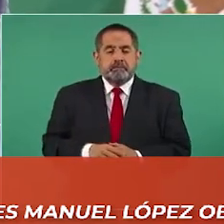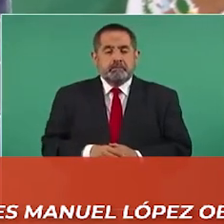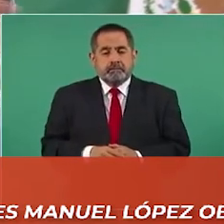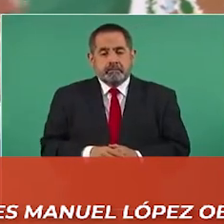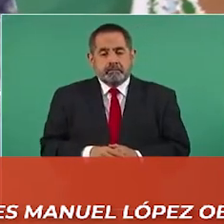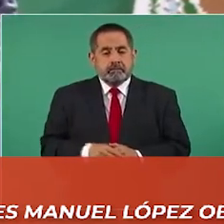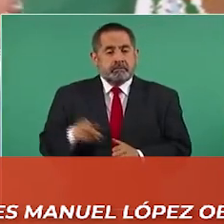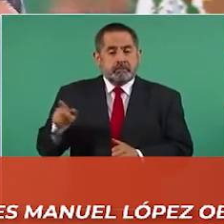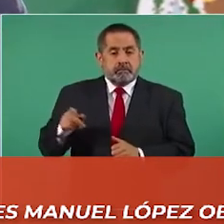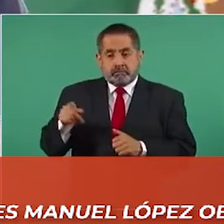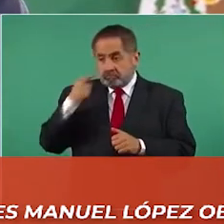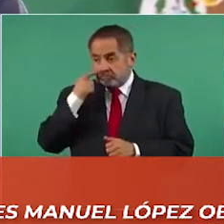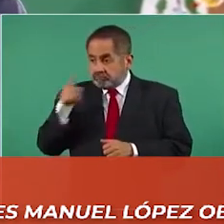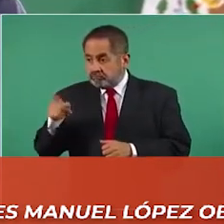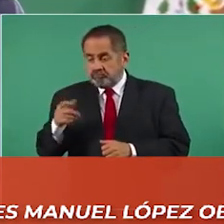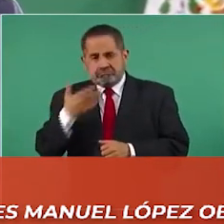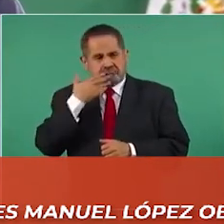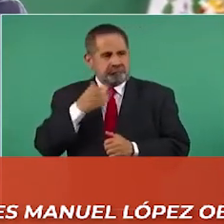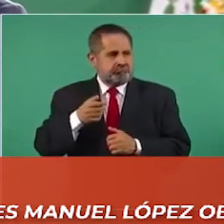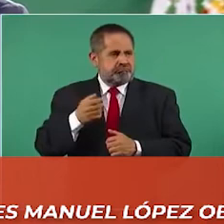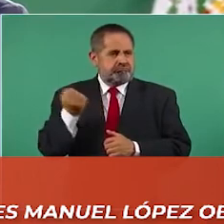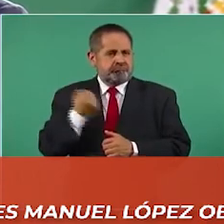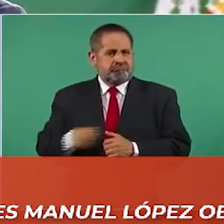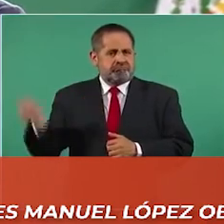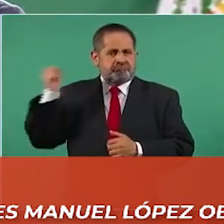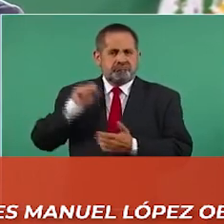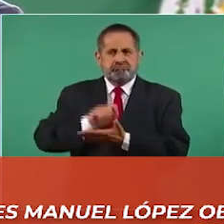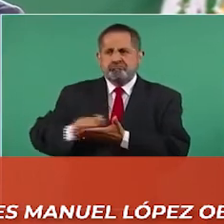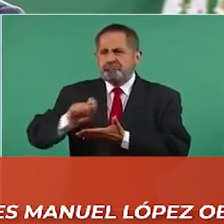Es de las mejores escritoras de México,